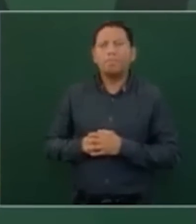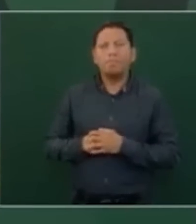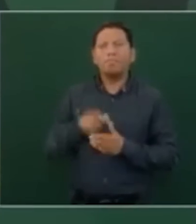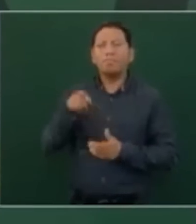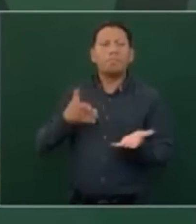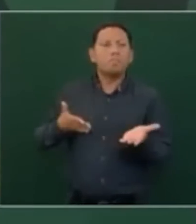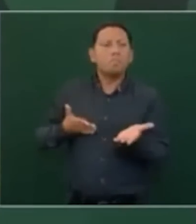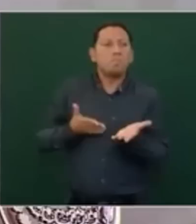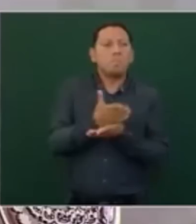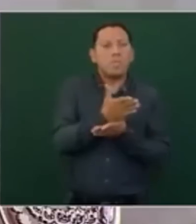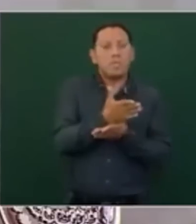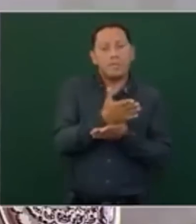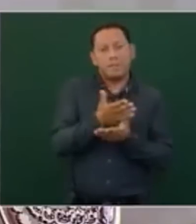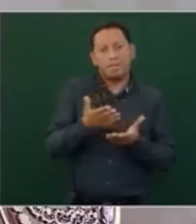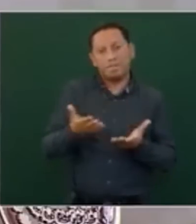intromisión